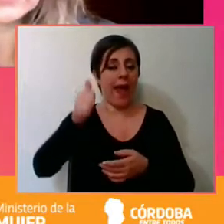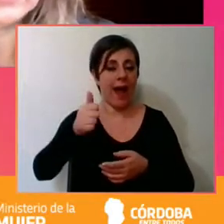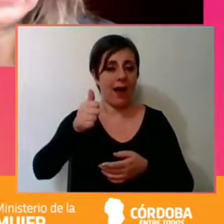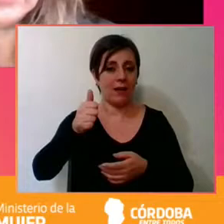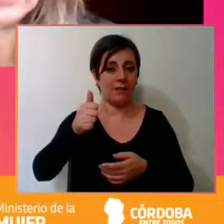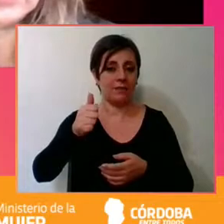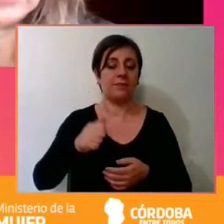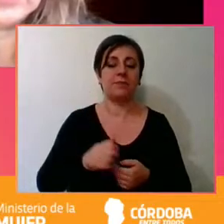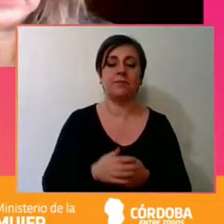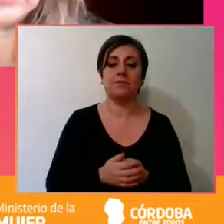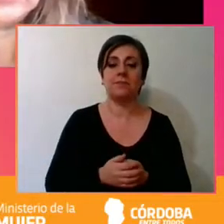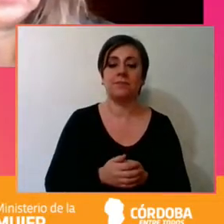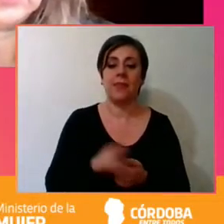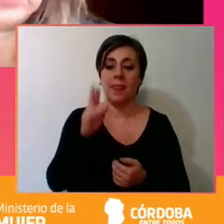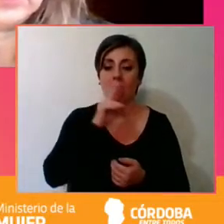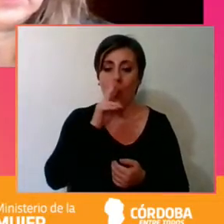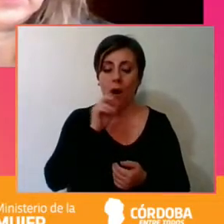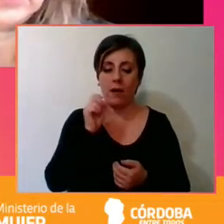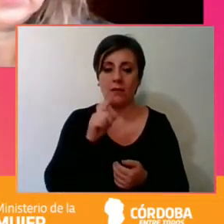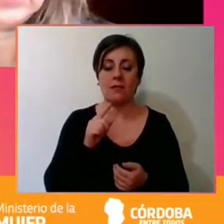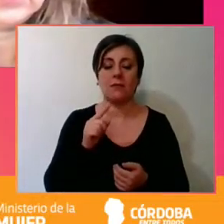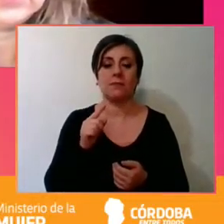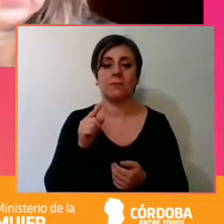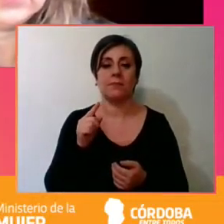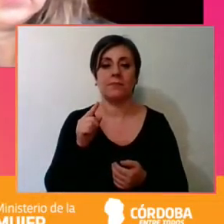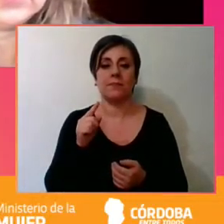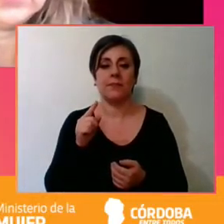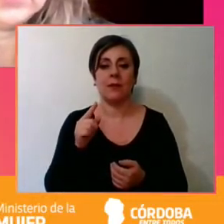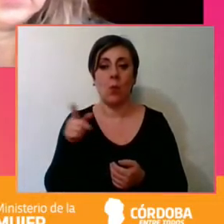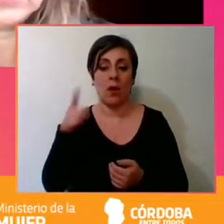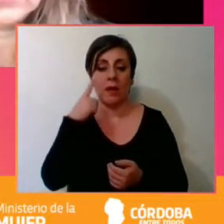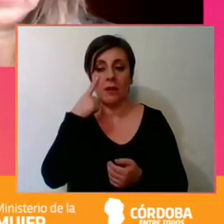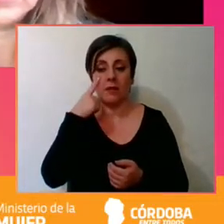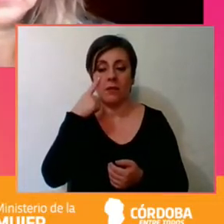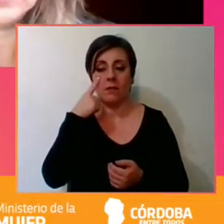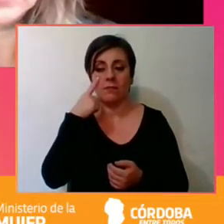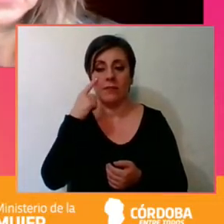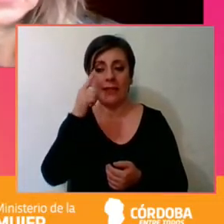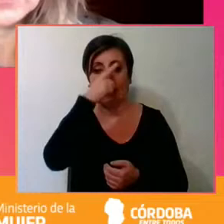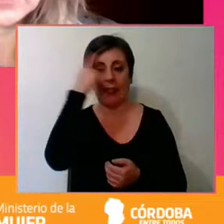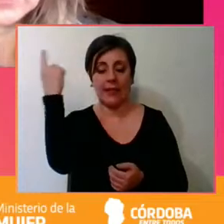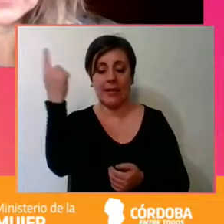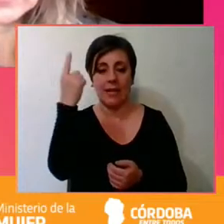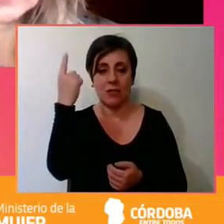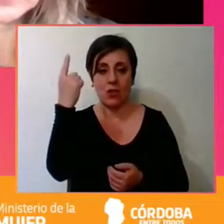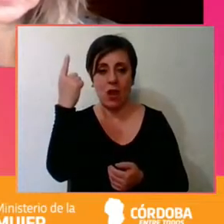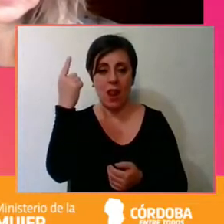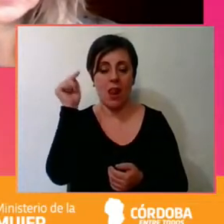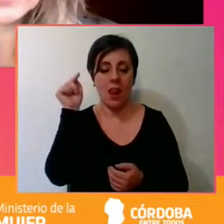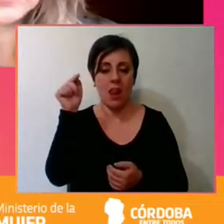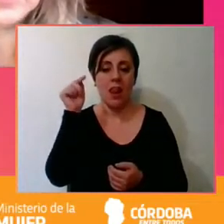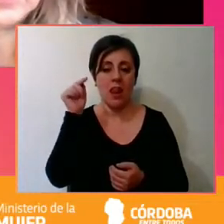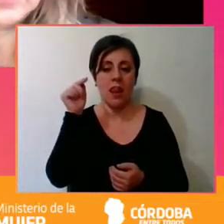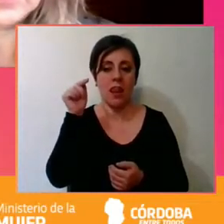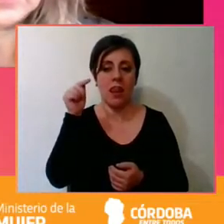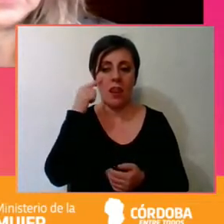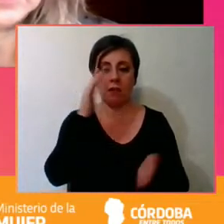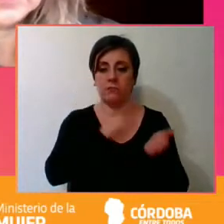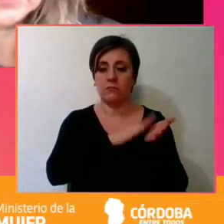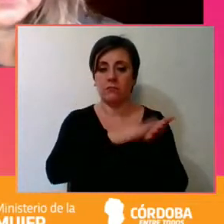Estados Americanos, y es una de las entidades y organismos internacionales que van a certificar